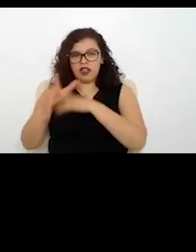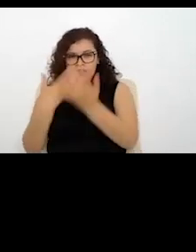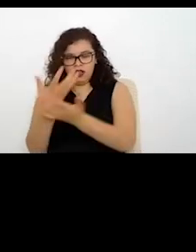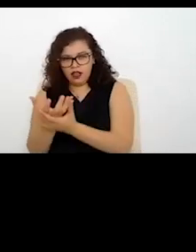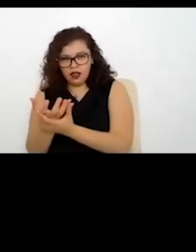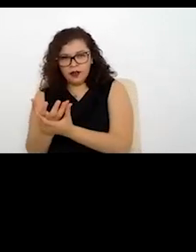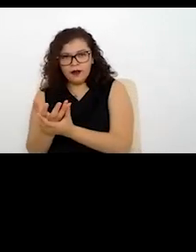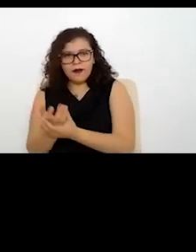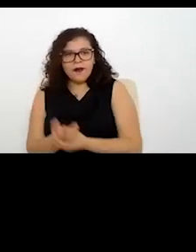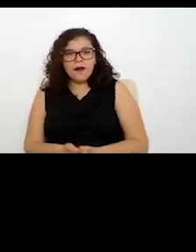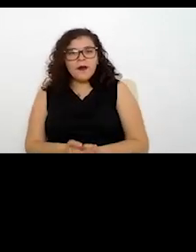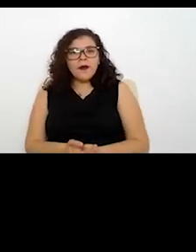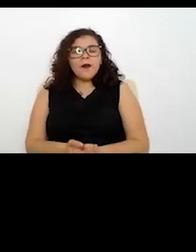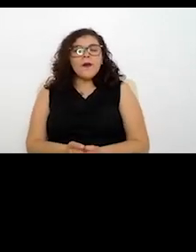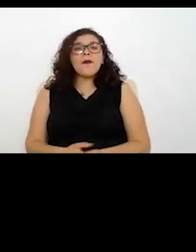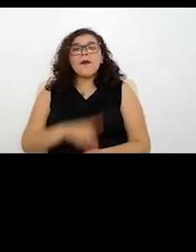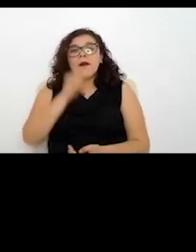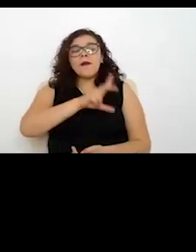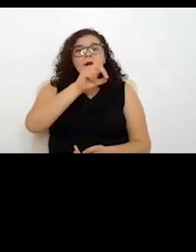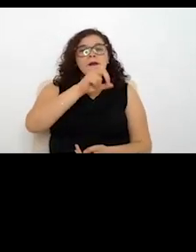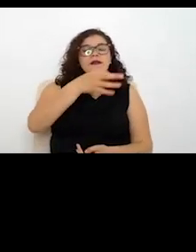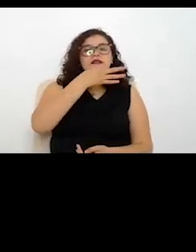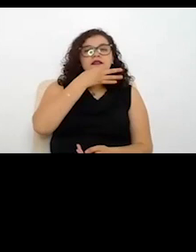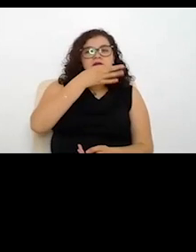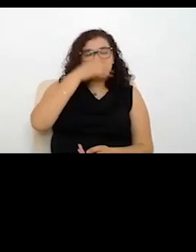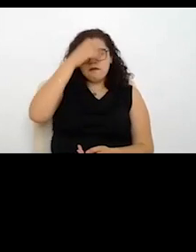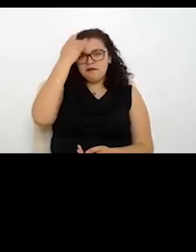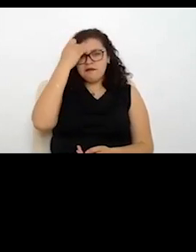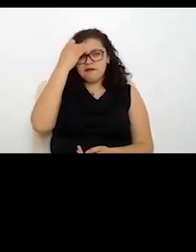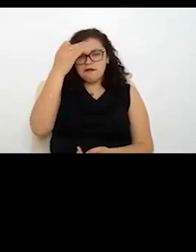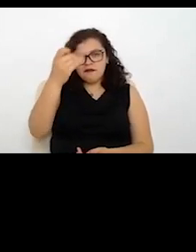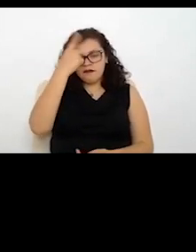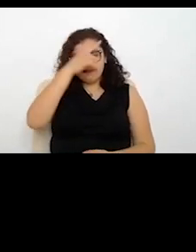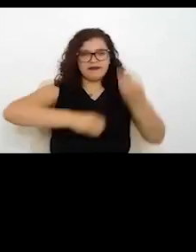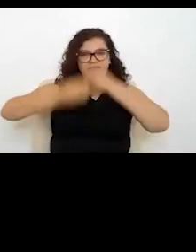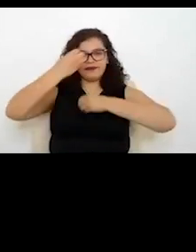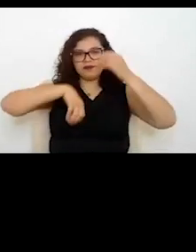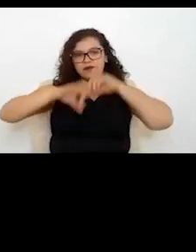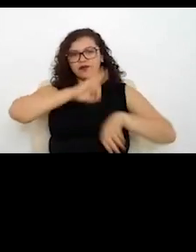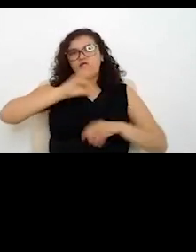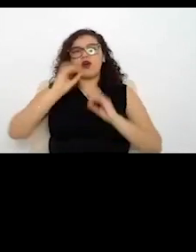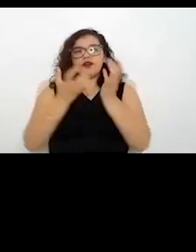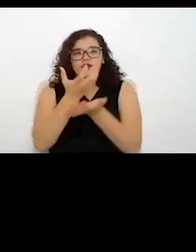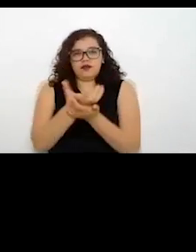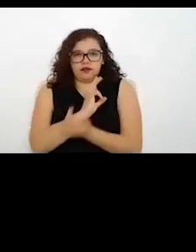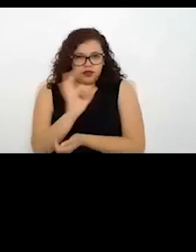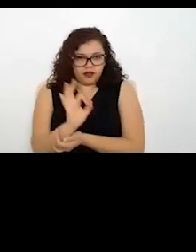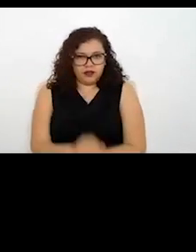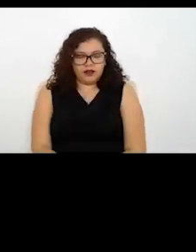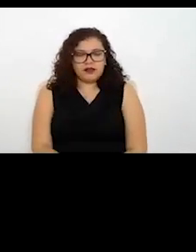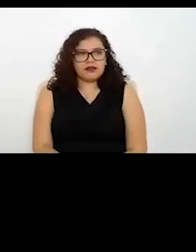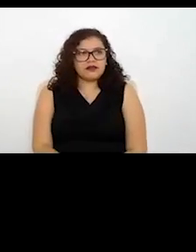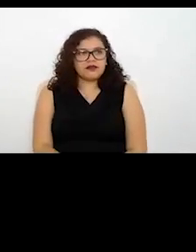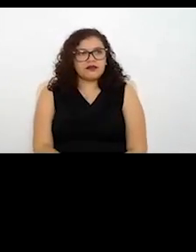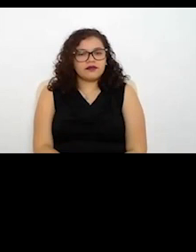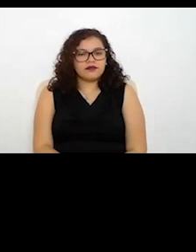y al menos 30 minutos durante la jornada para poder consumir alimentos o descansar. Entonces, también es